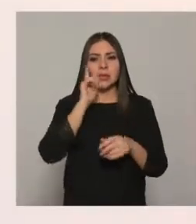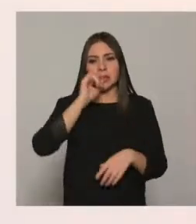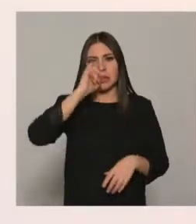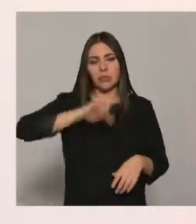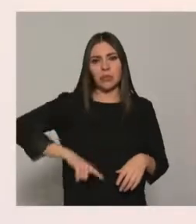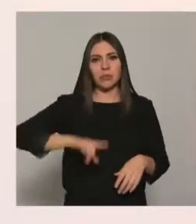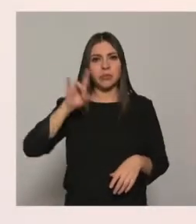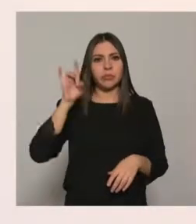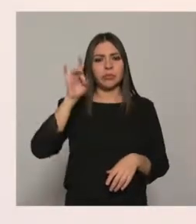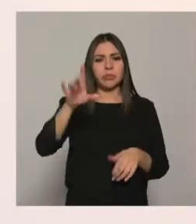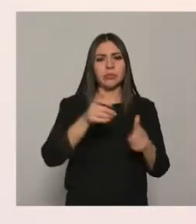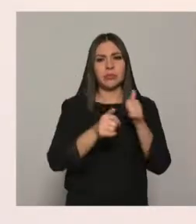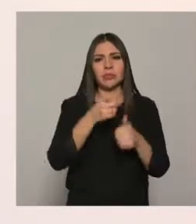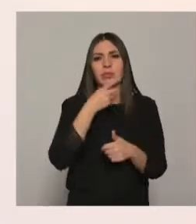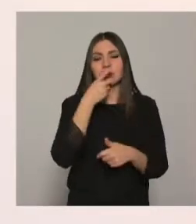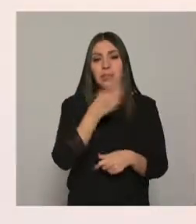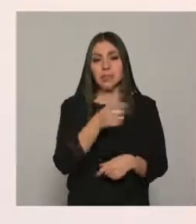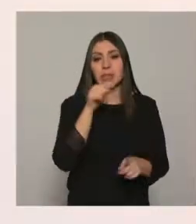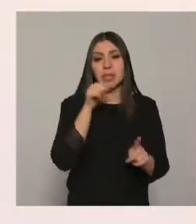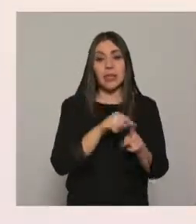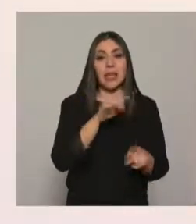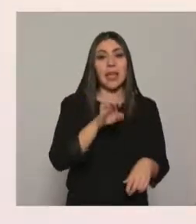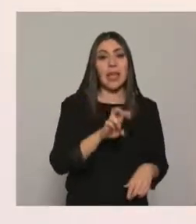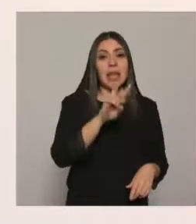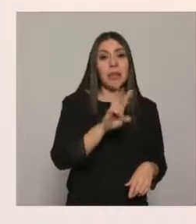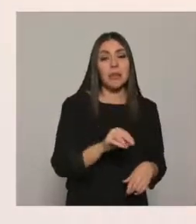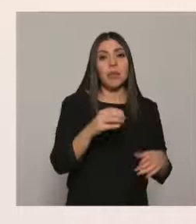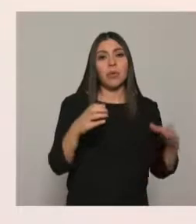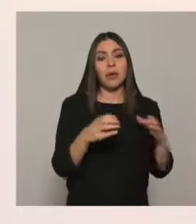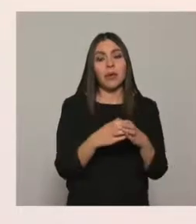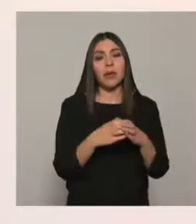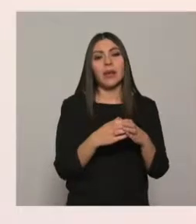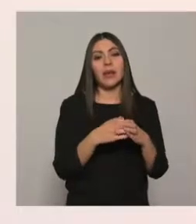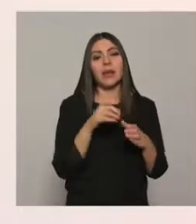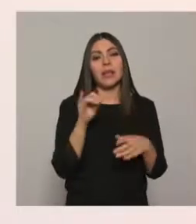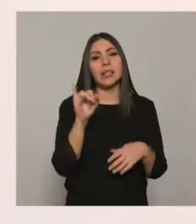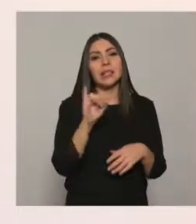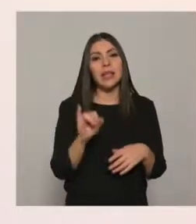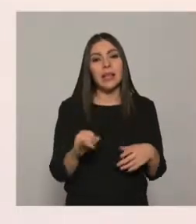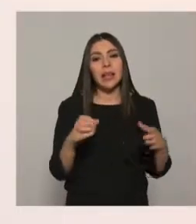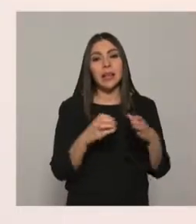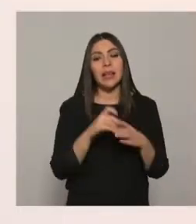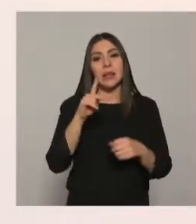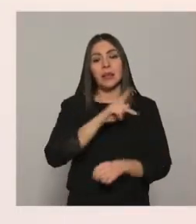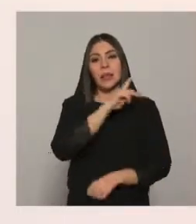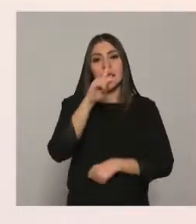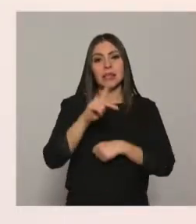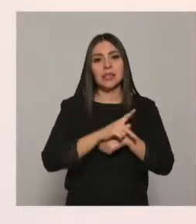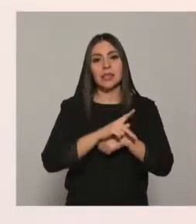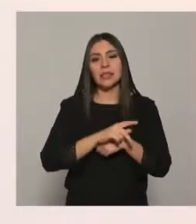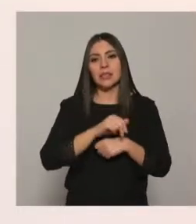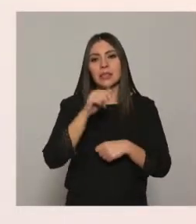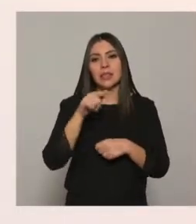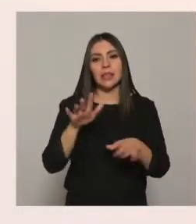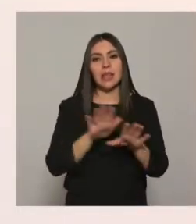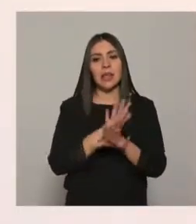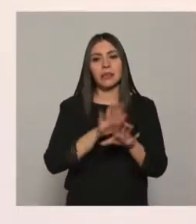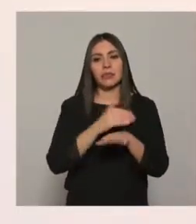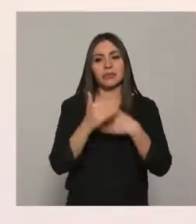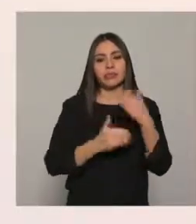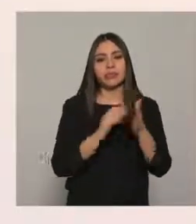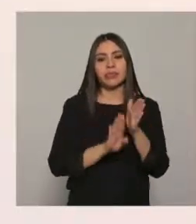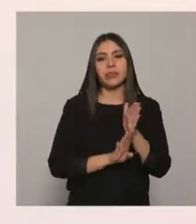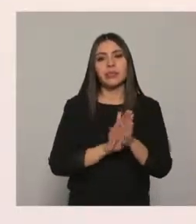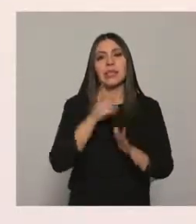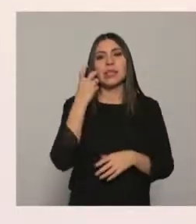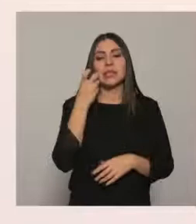ese, en donde dice que como es Evo y es de izquierda, pues finalmente, y además ocurrió en un país, ¿no?, en desarrollo, pues entonces